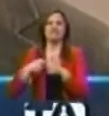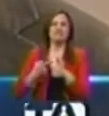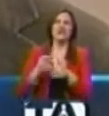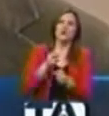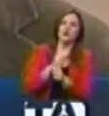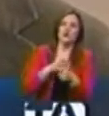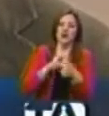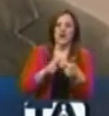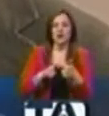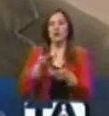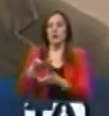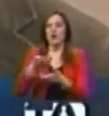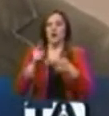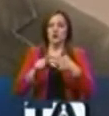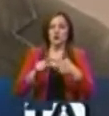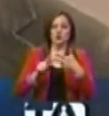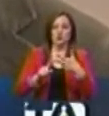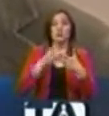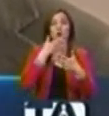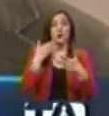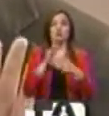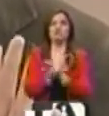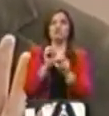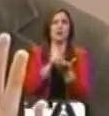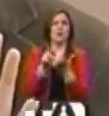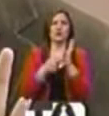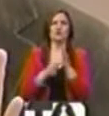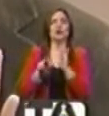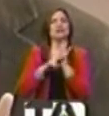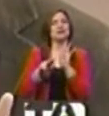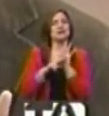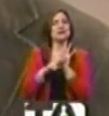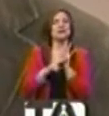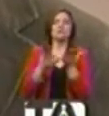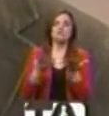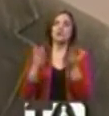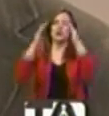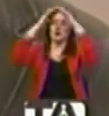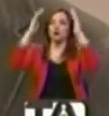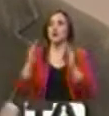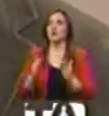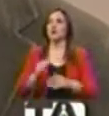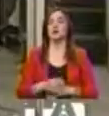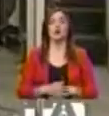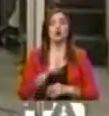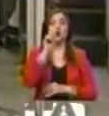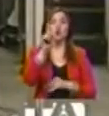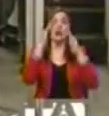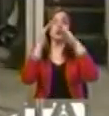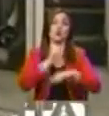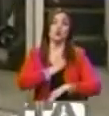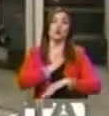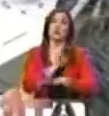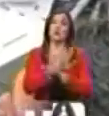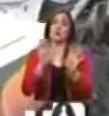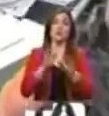de seguridad, contribución de bomberos, contribución de mejoras. El único requisito es que sea vivienda y que no tenga más que una. Los